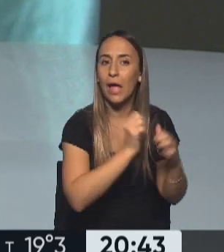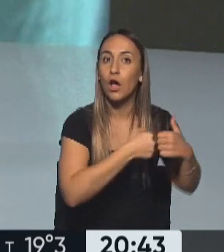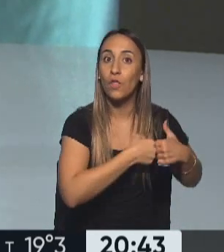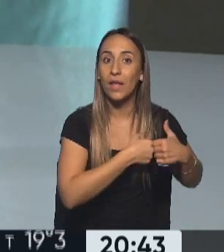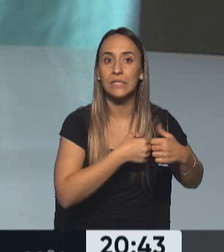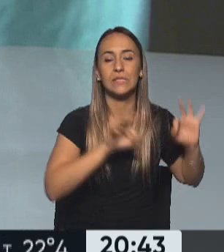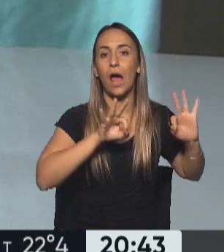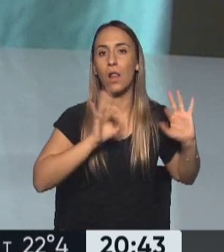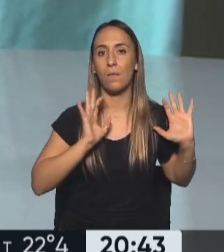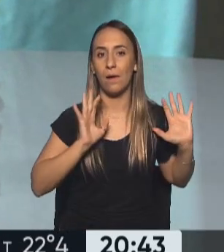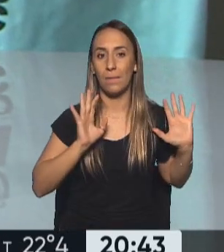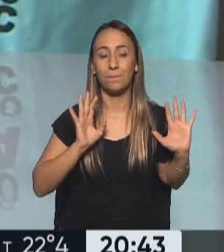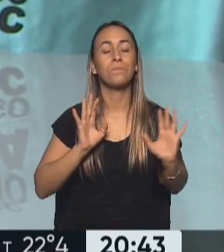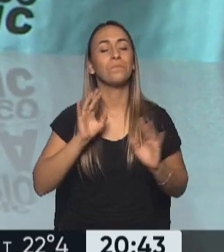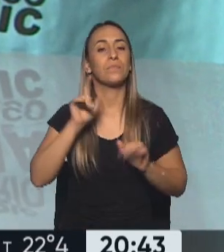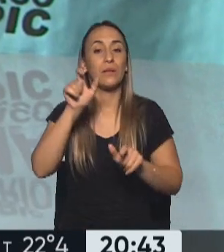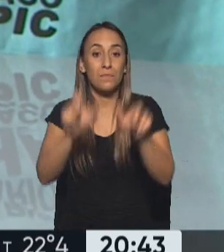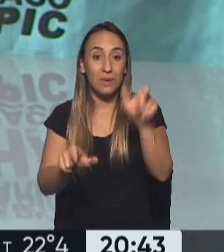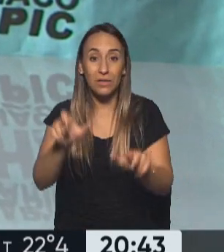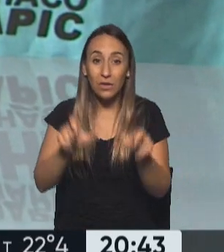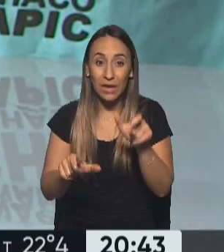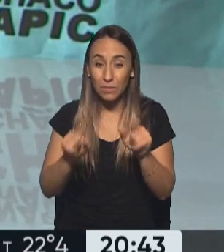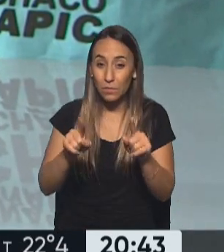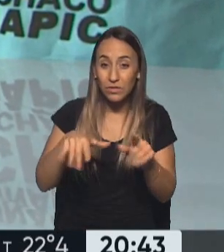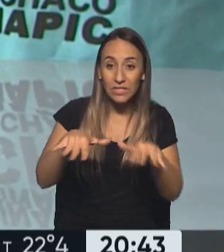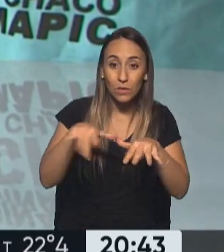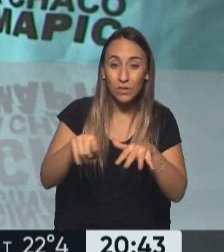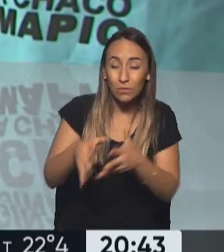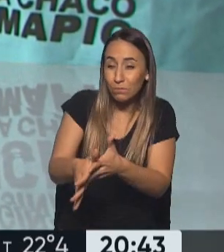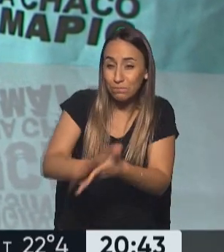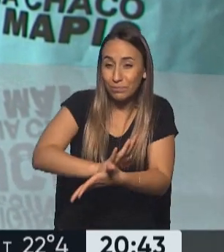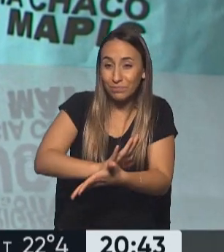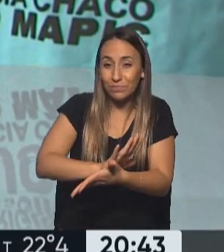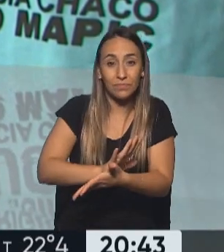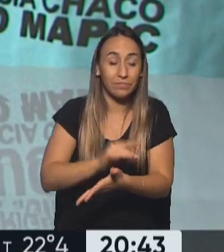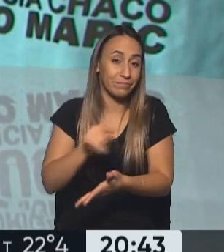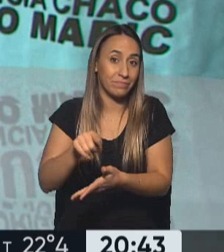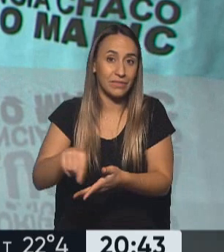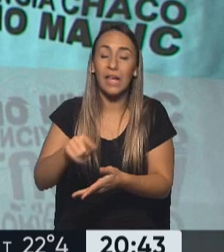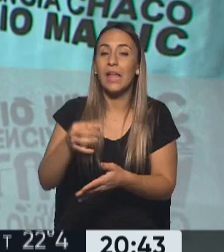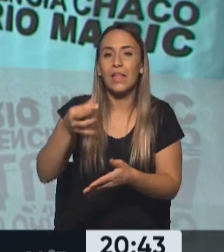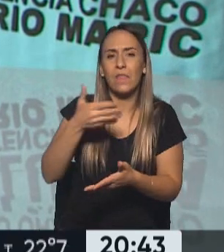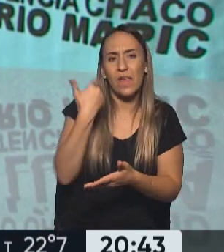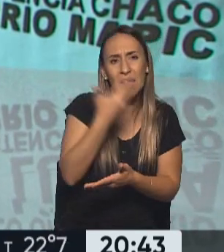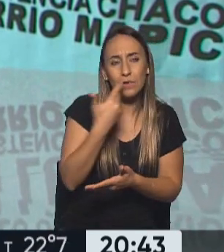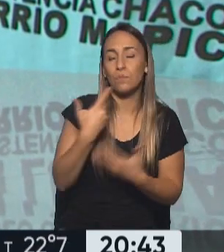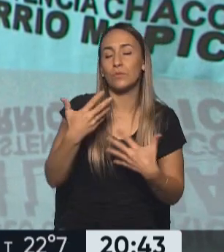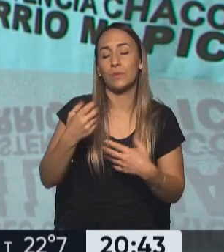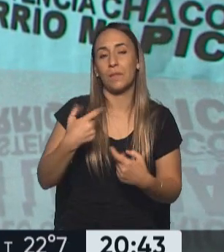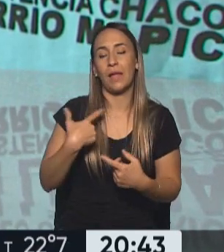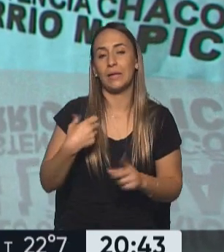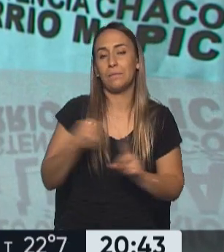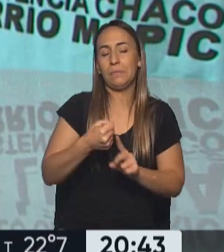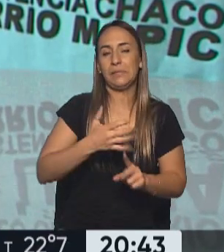El testimonio de quienes vivieron esa realidad, esa masacre, por supuesto que nos impacta desde otro lugar para